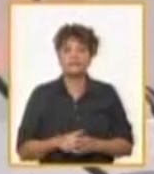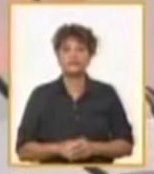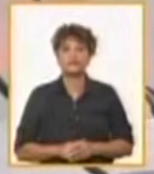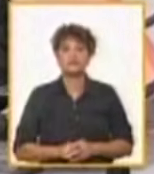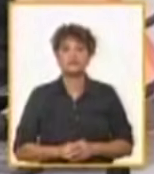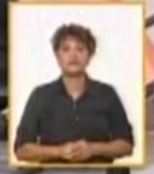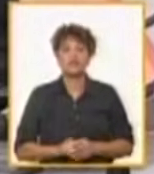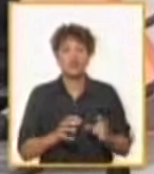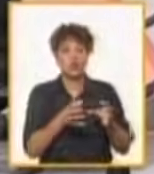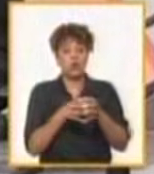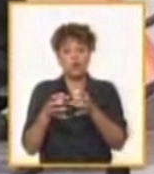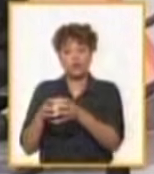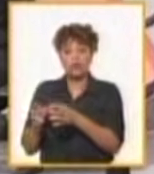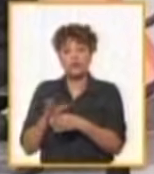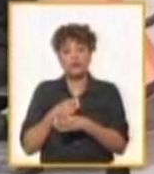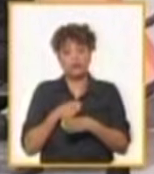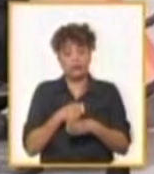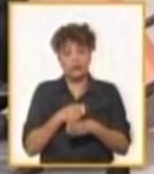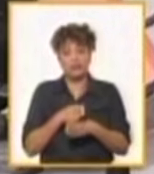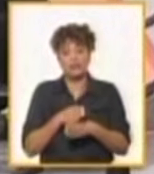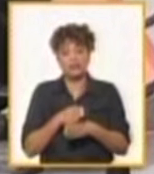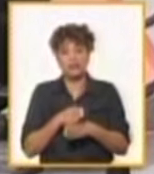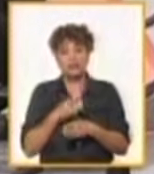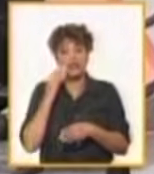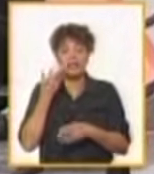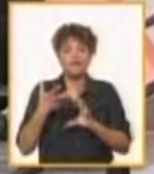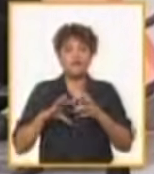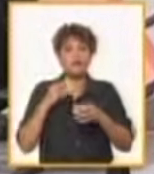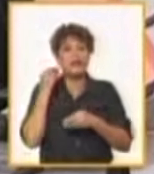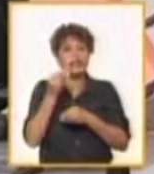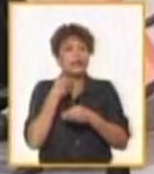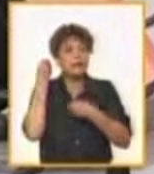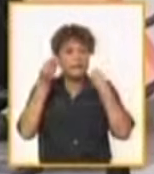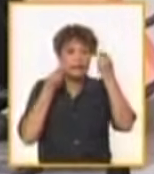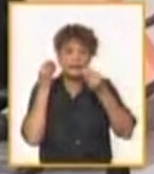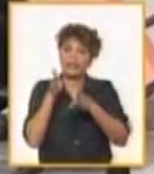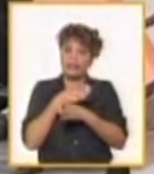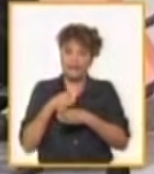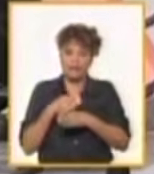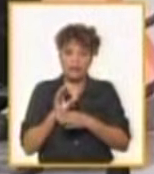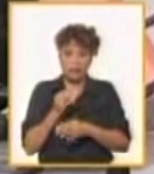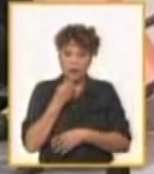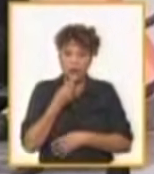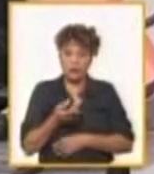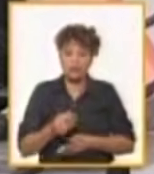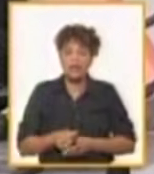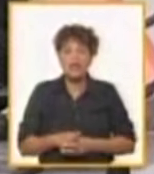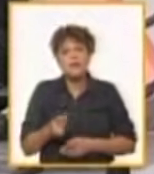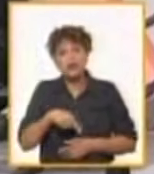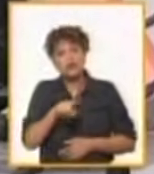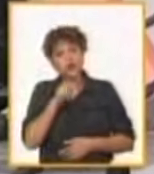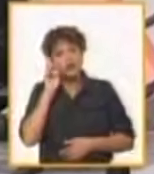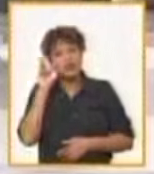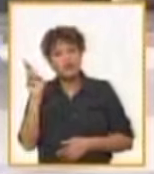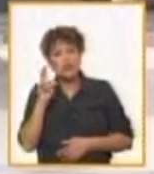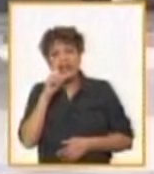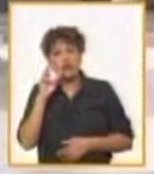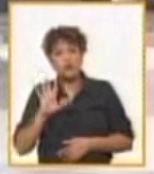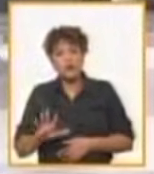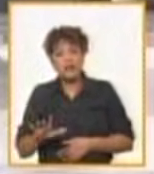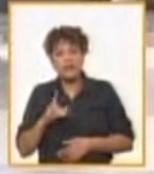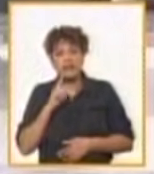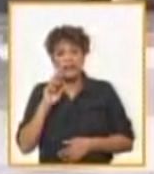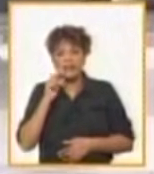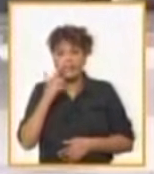movimientos pueden ser legítimos, siempre y cuando... Y todos los lectores cubanos recordarán las novelas del realismo socialista que